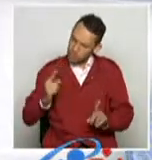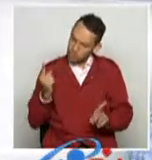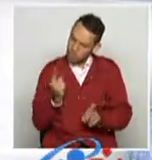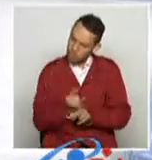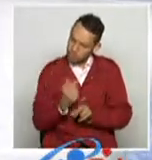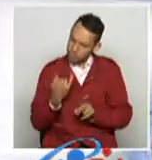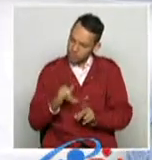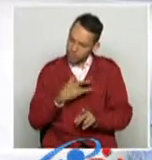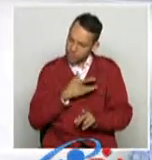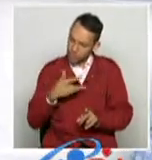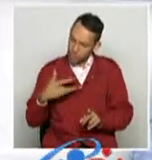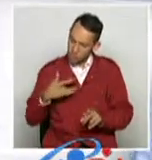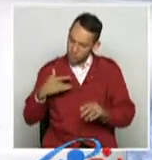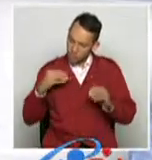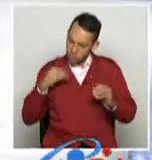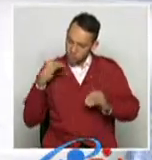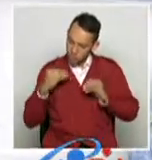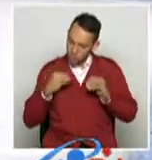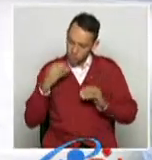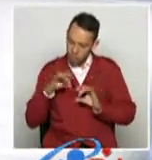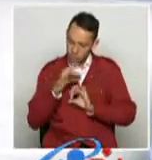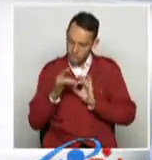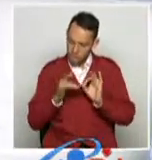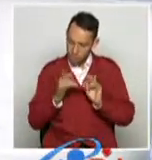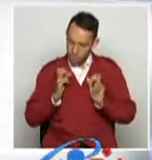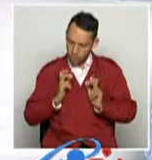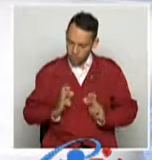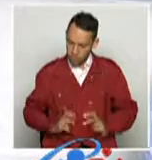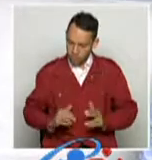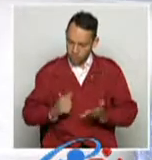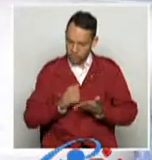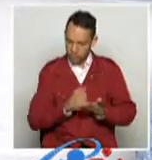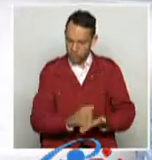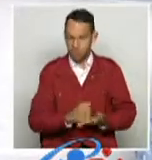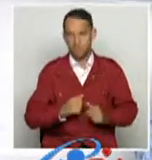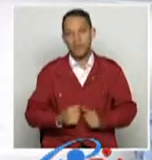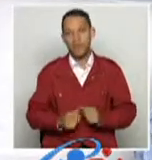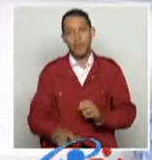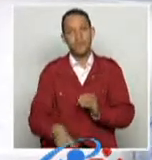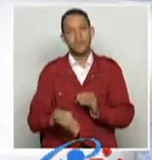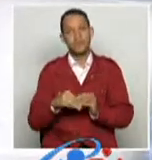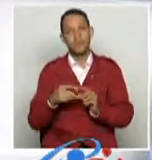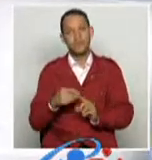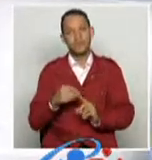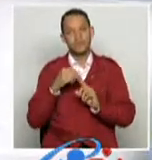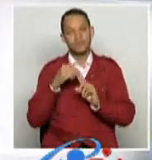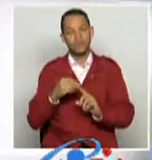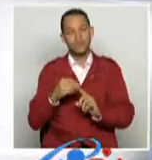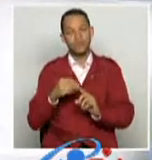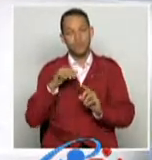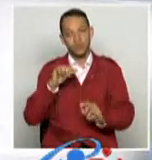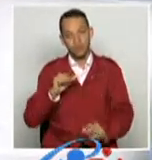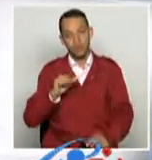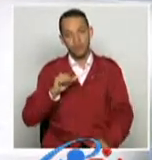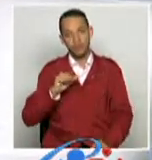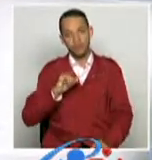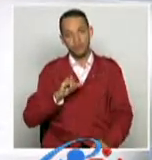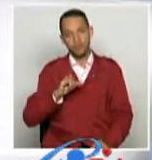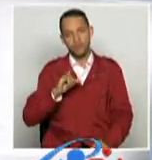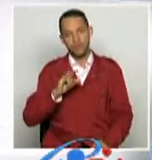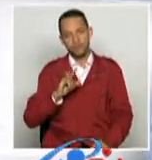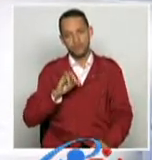con los tratamientos diversos, holísticos para el ser humano. Acaba de especializarse en Ayurveda, que es la medicina tradicional